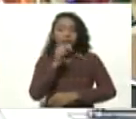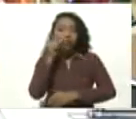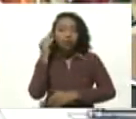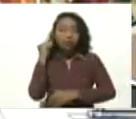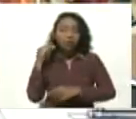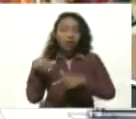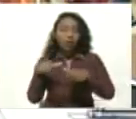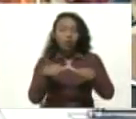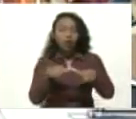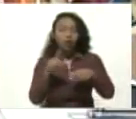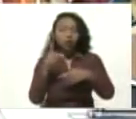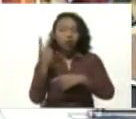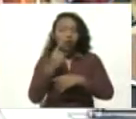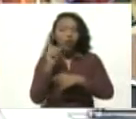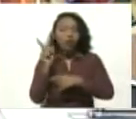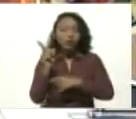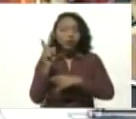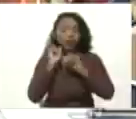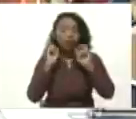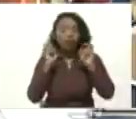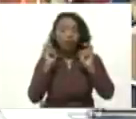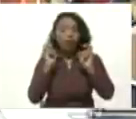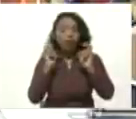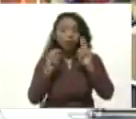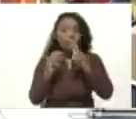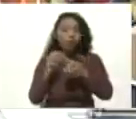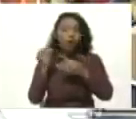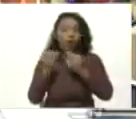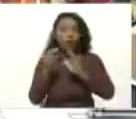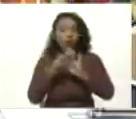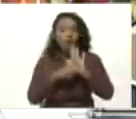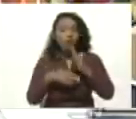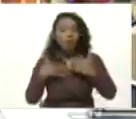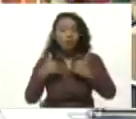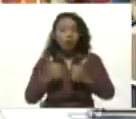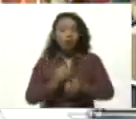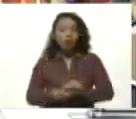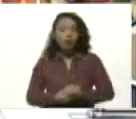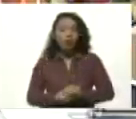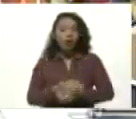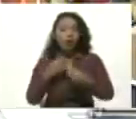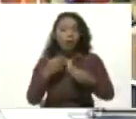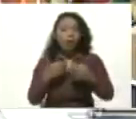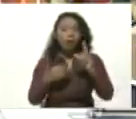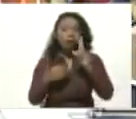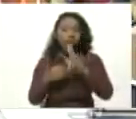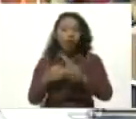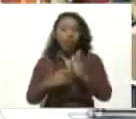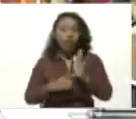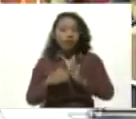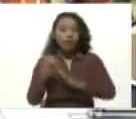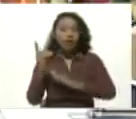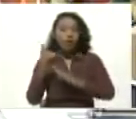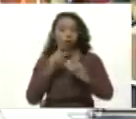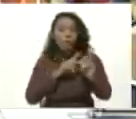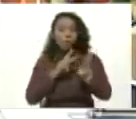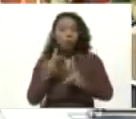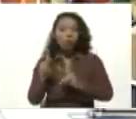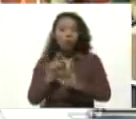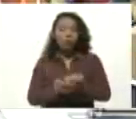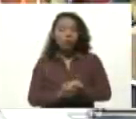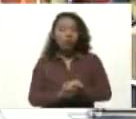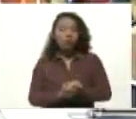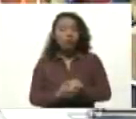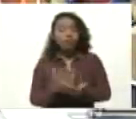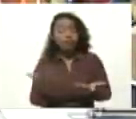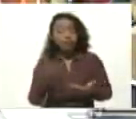zona solo para ese tema, para que veamos las medidas de bioseguridad, para que veamos el desarrollo de los programas,